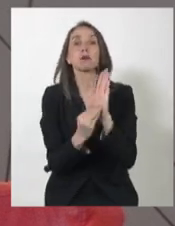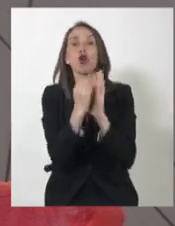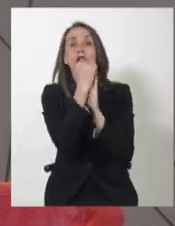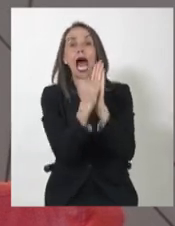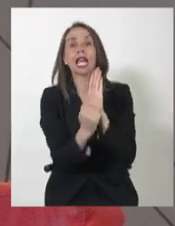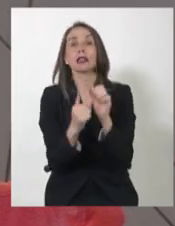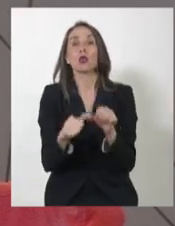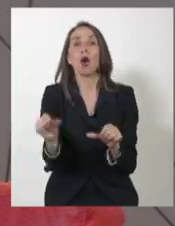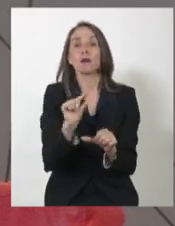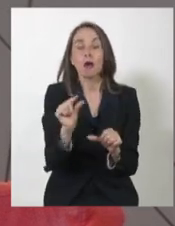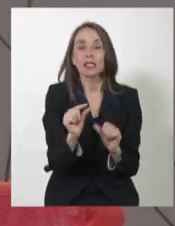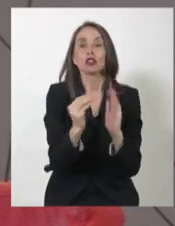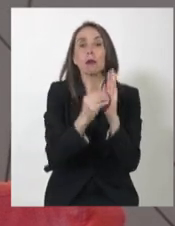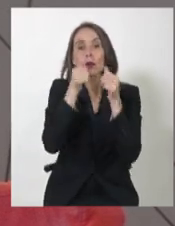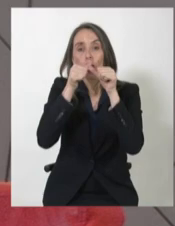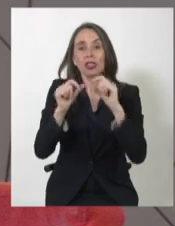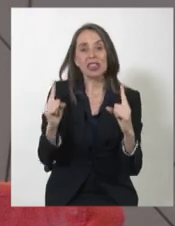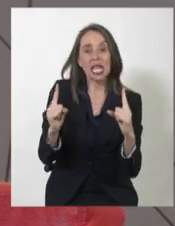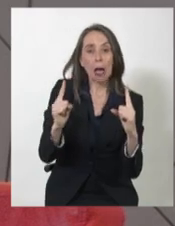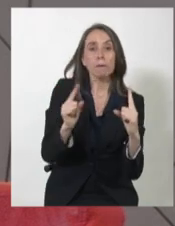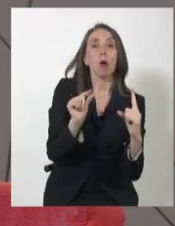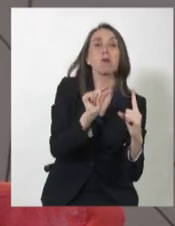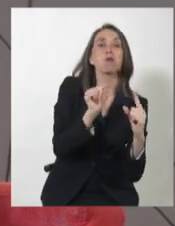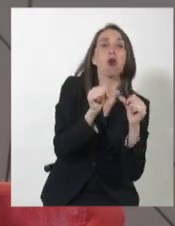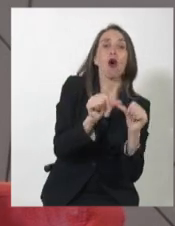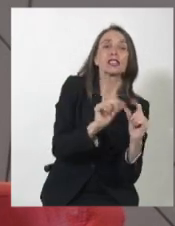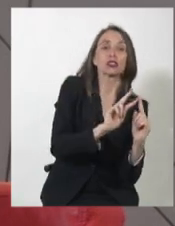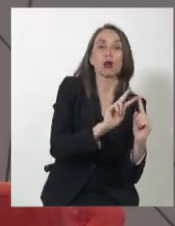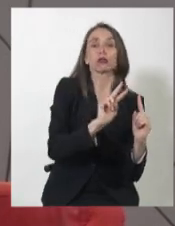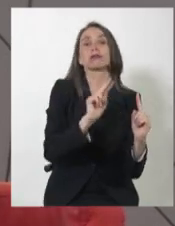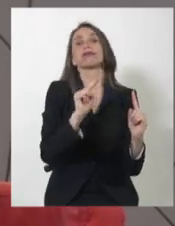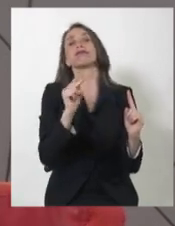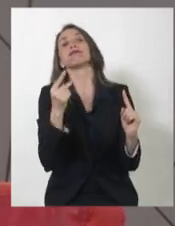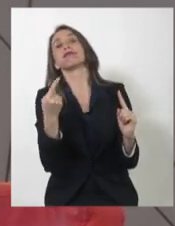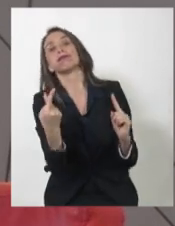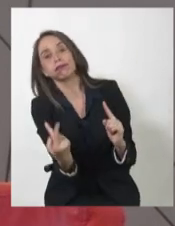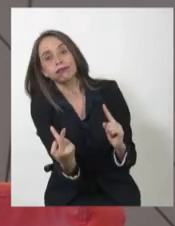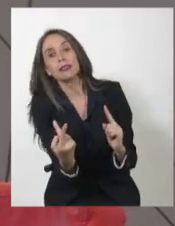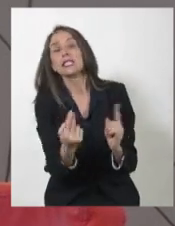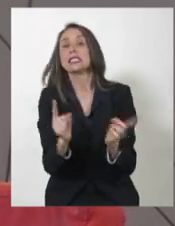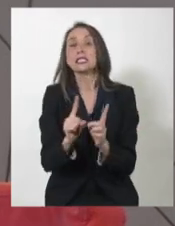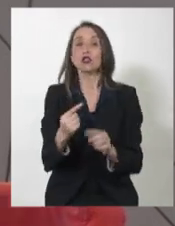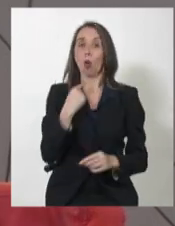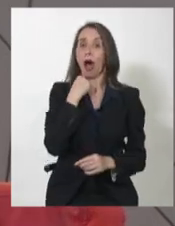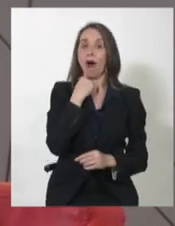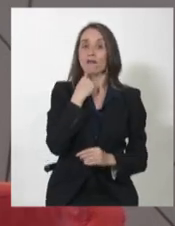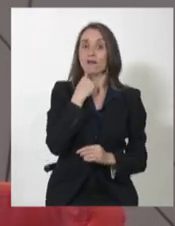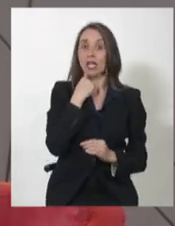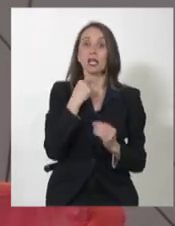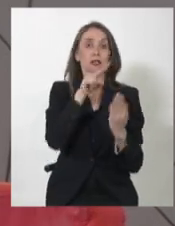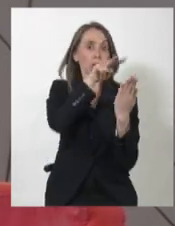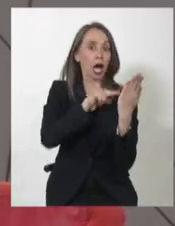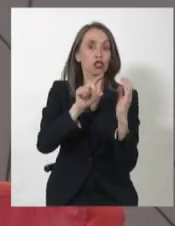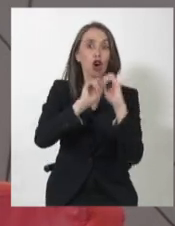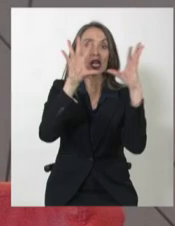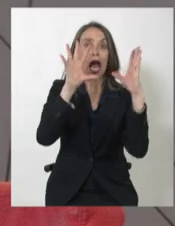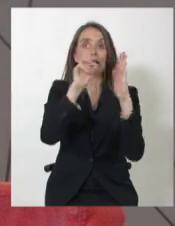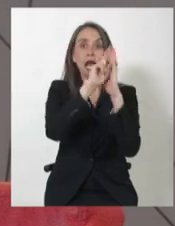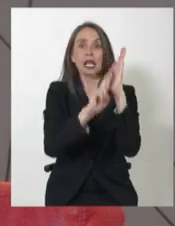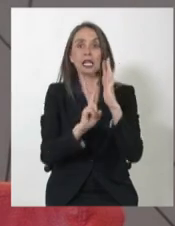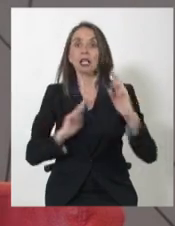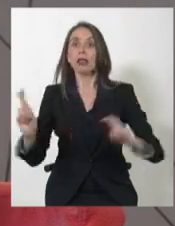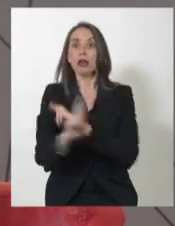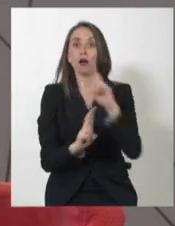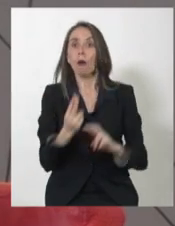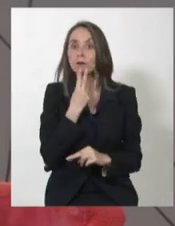ejemplo. Hay que establecer un periodo de transitoriedad, porque si no, lo que se afecta son la claridad y certeza de nuestras reglas de